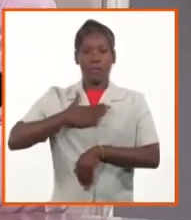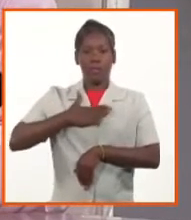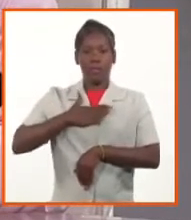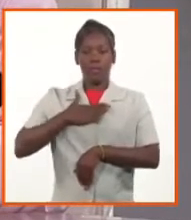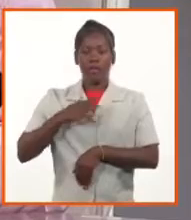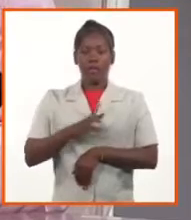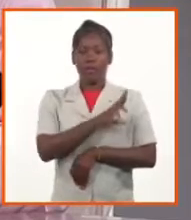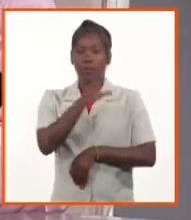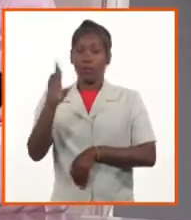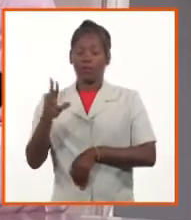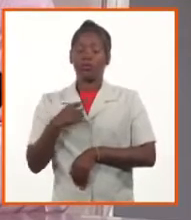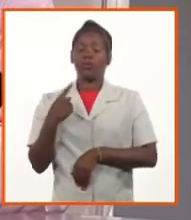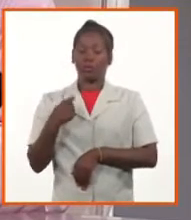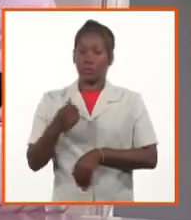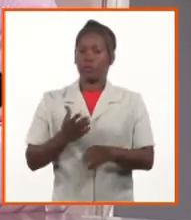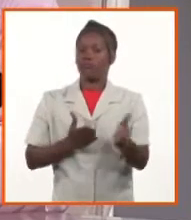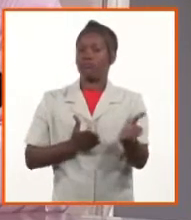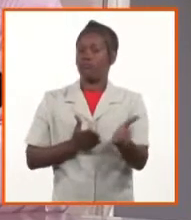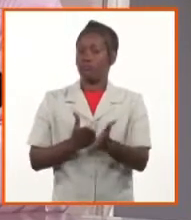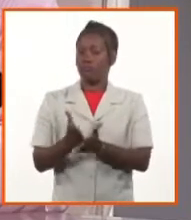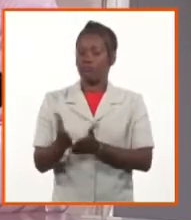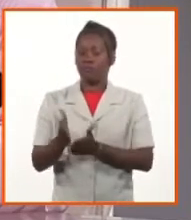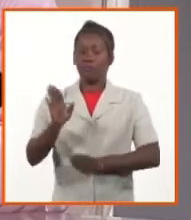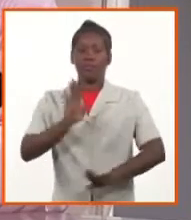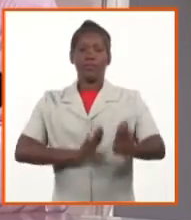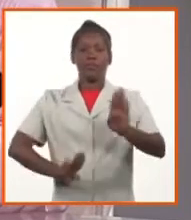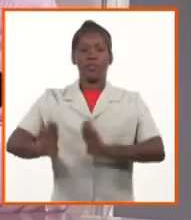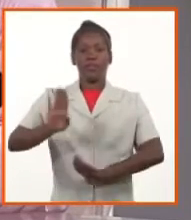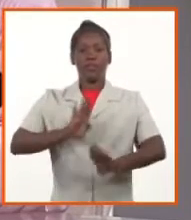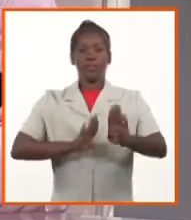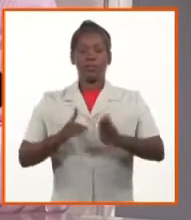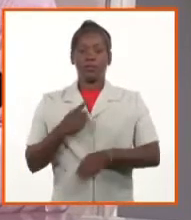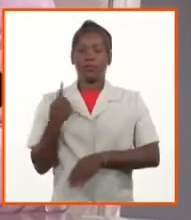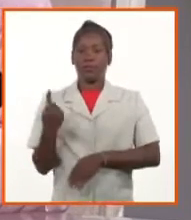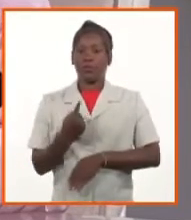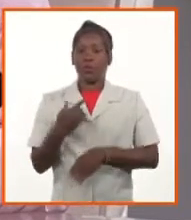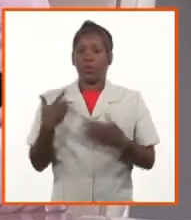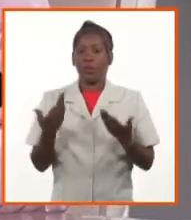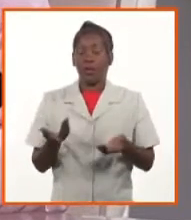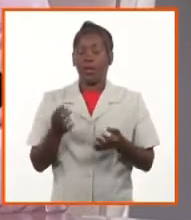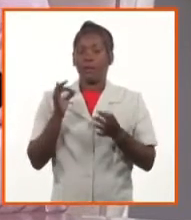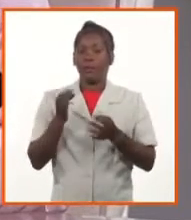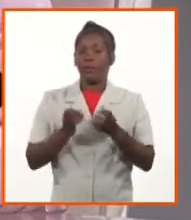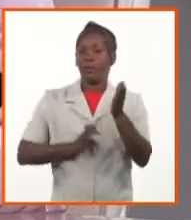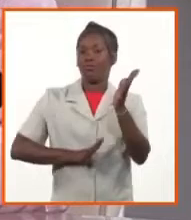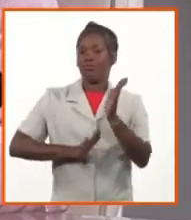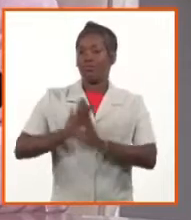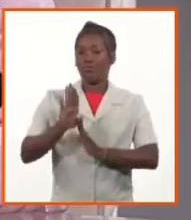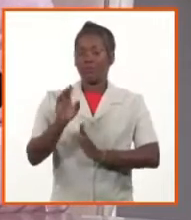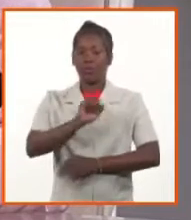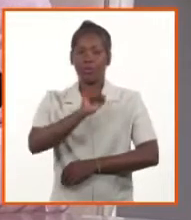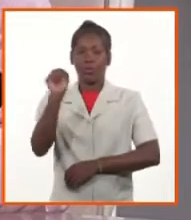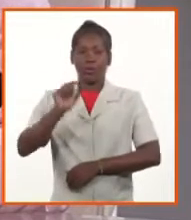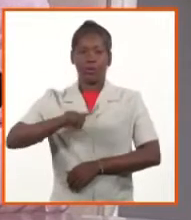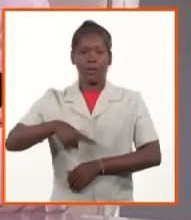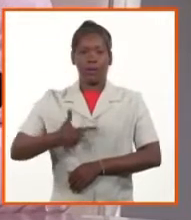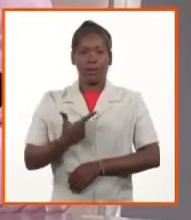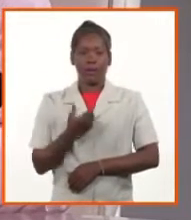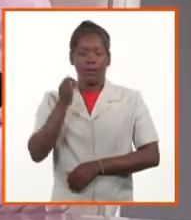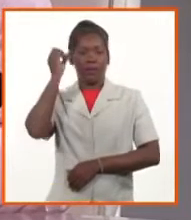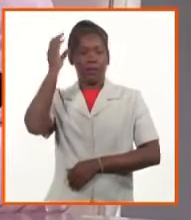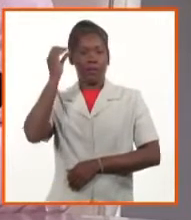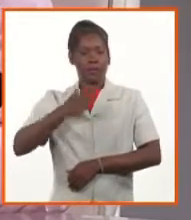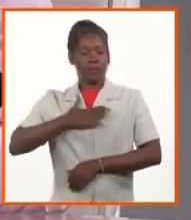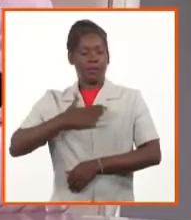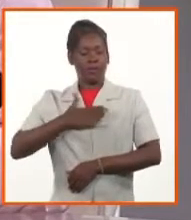Esa es nuestra forma de defender la revolución, lo que hemos construido, creando. Esa es nuestra arma, la